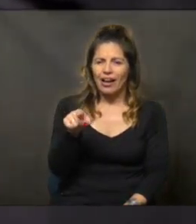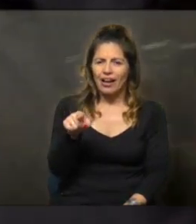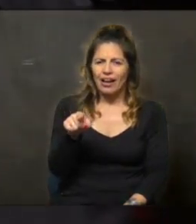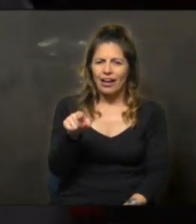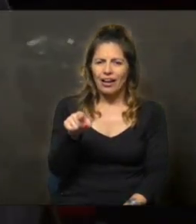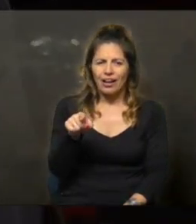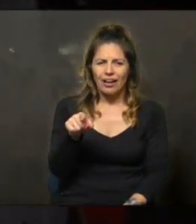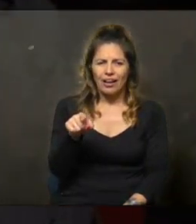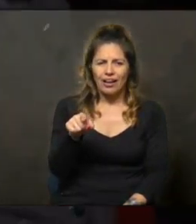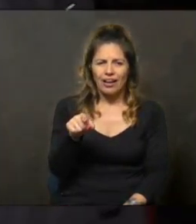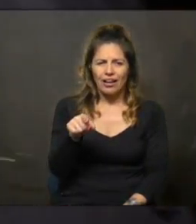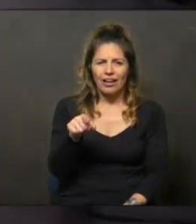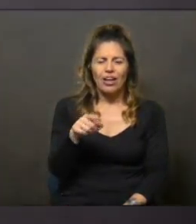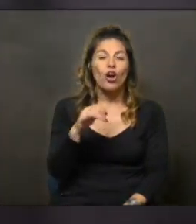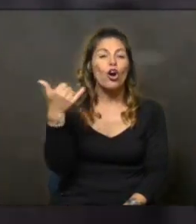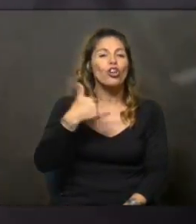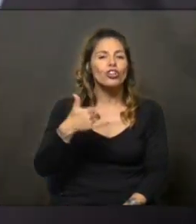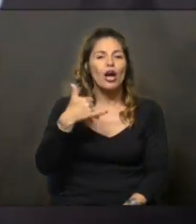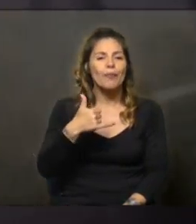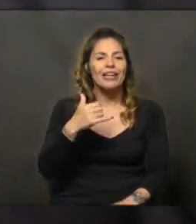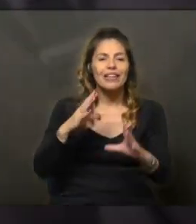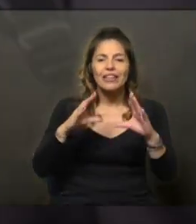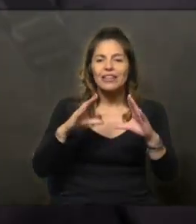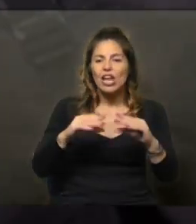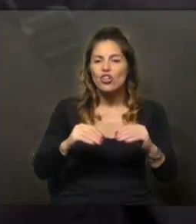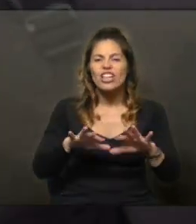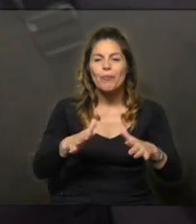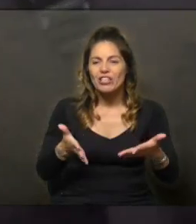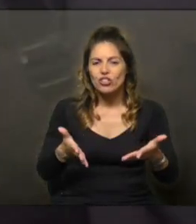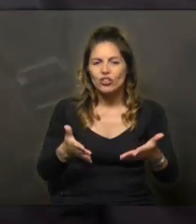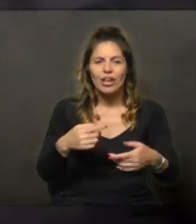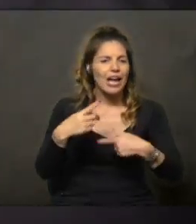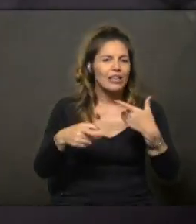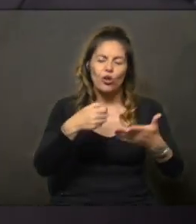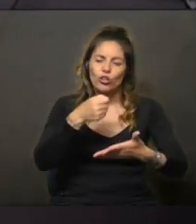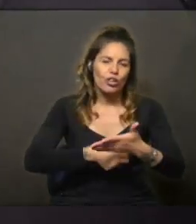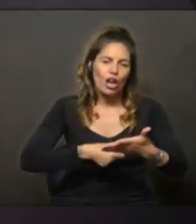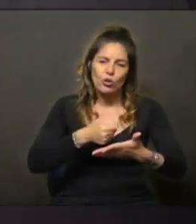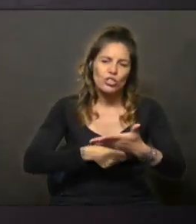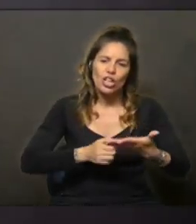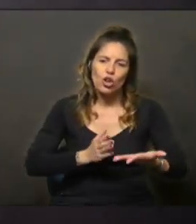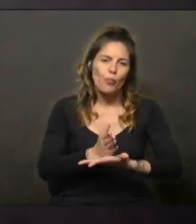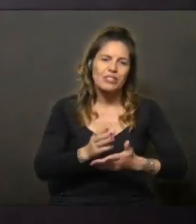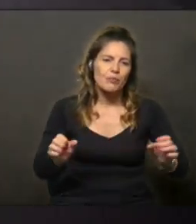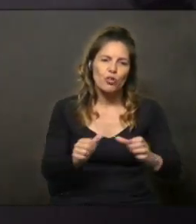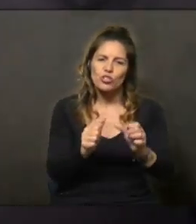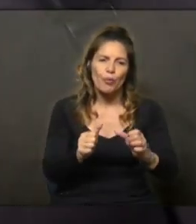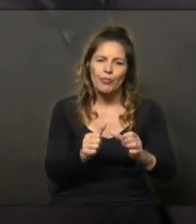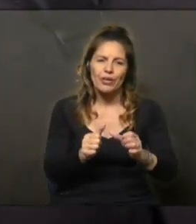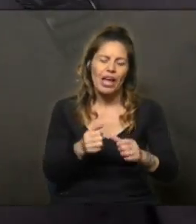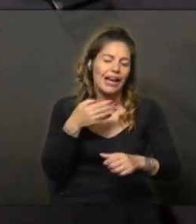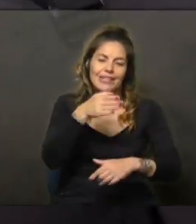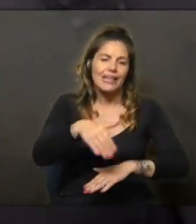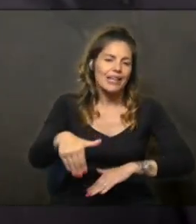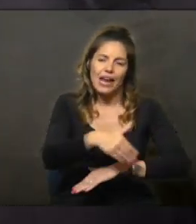lado tigre Contame Qué pasó esta noche nada Hay que seguir dándola como hicimos siempre hay que salir a la calle Hay que salir